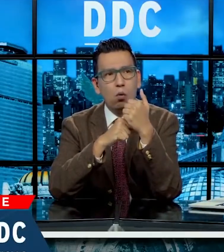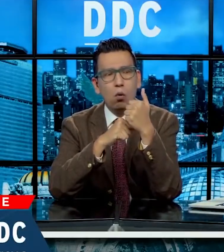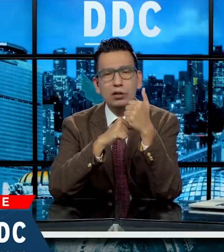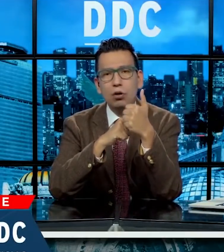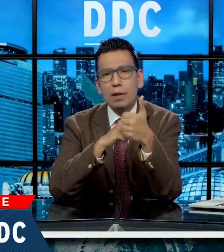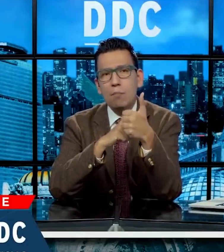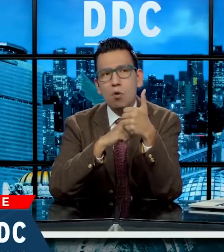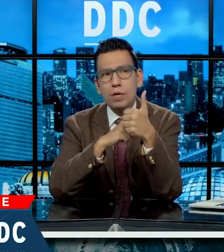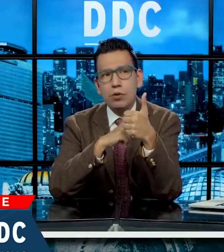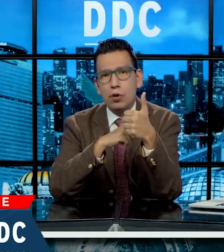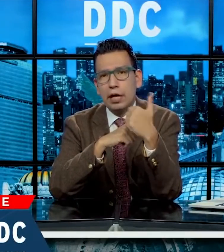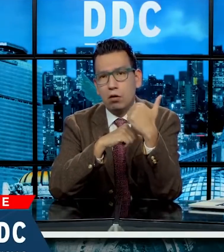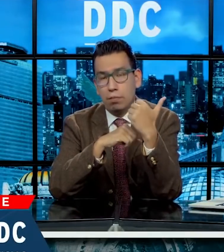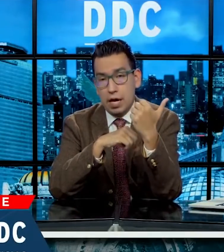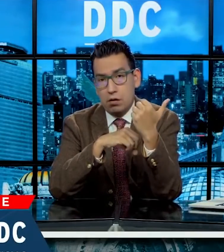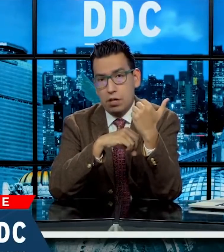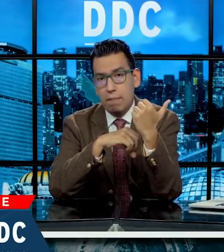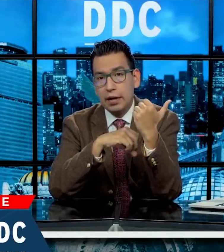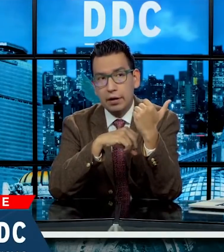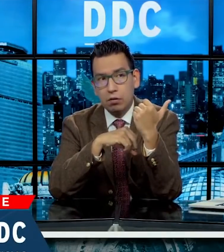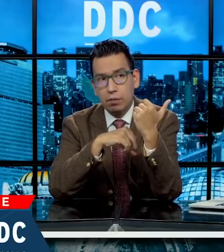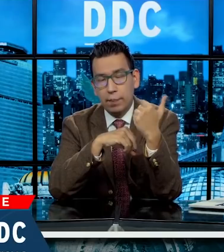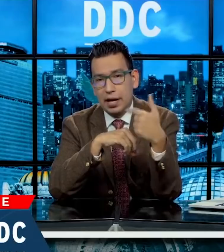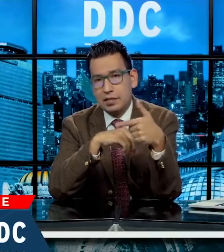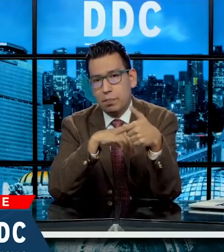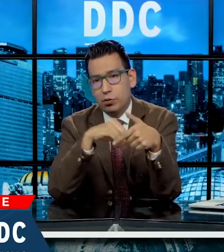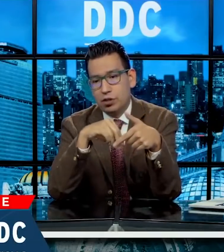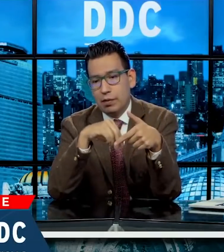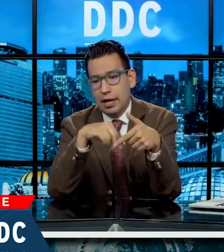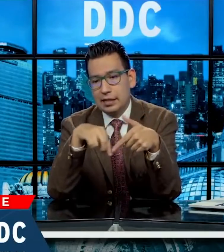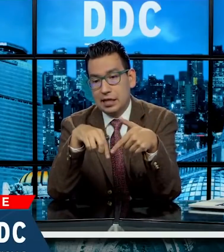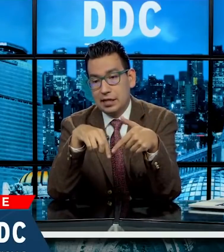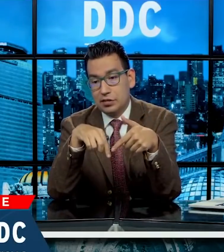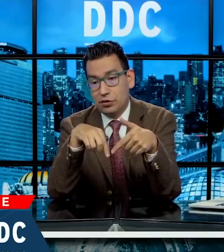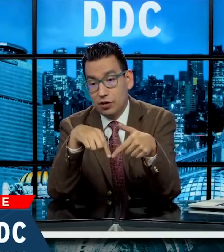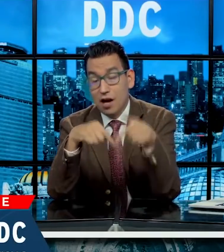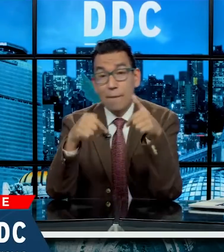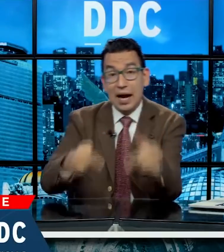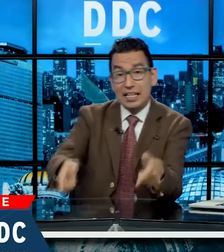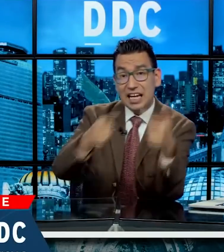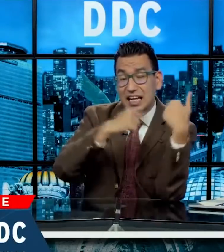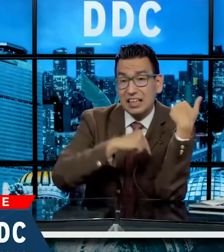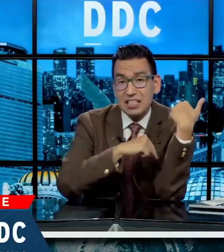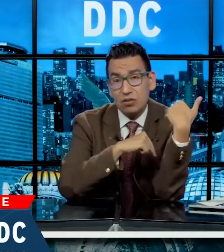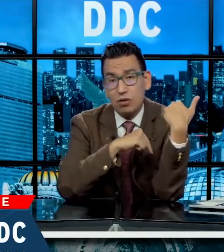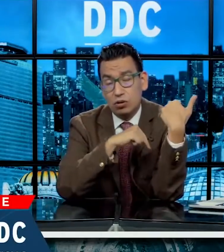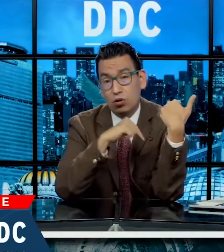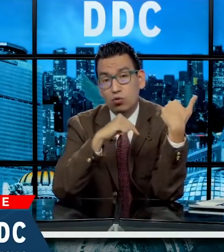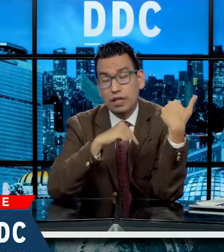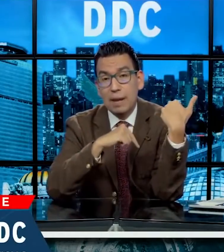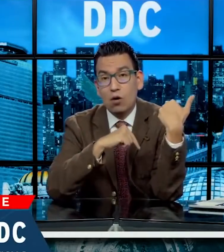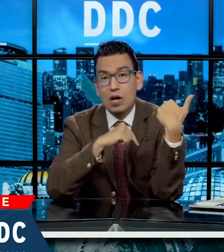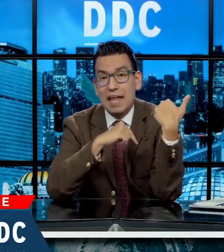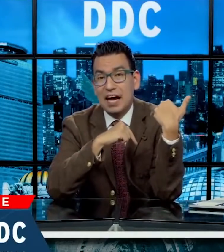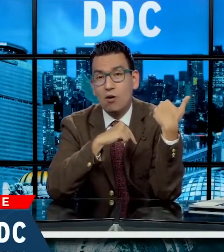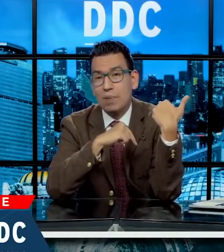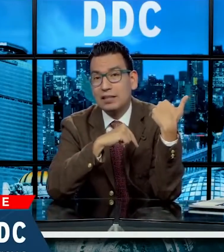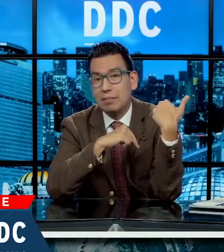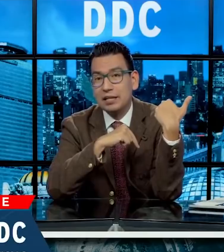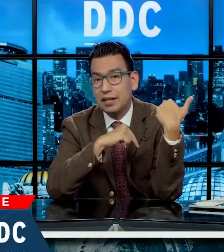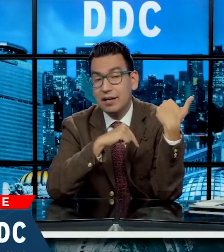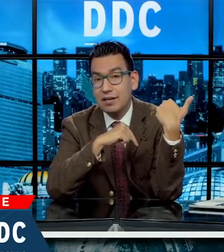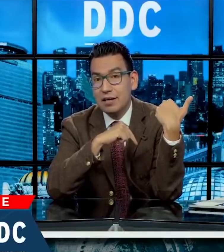duda. ¿Cuánto habrá movido el gobierno de México para hacer posible esta decisión, para echar atrás todo un tema con